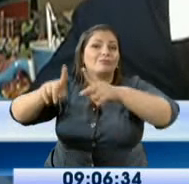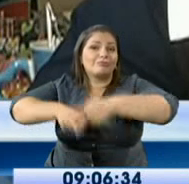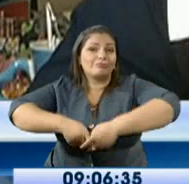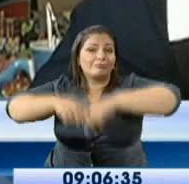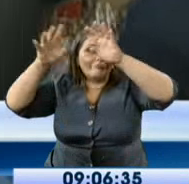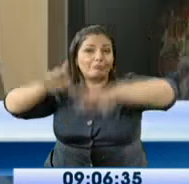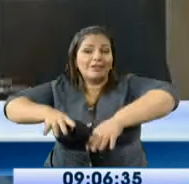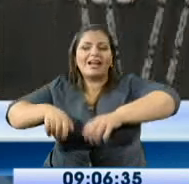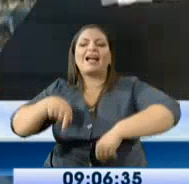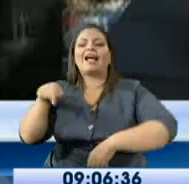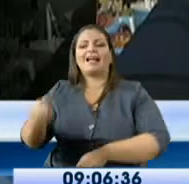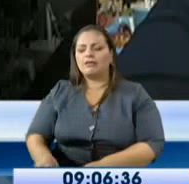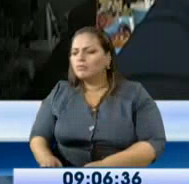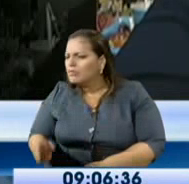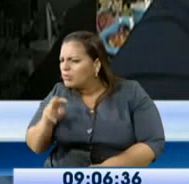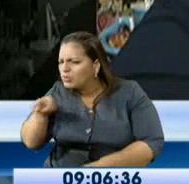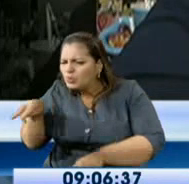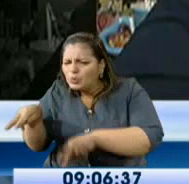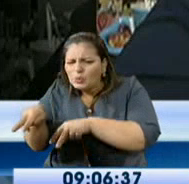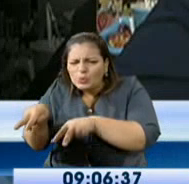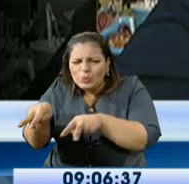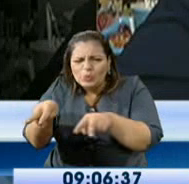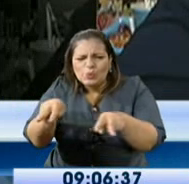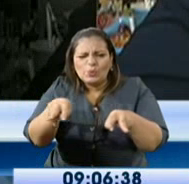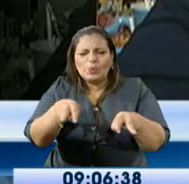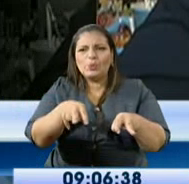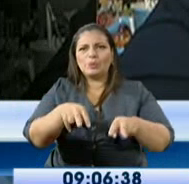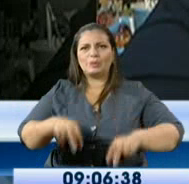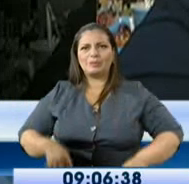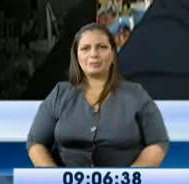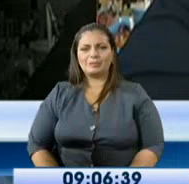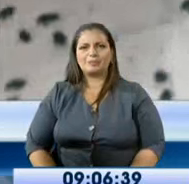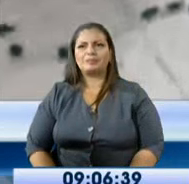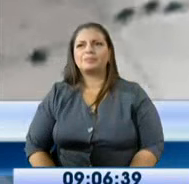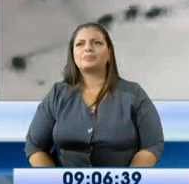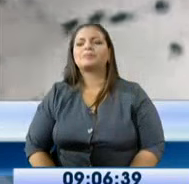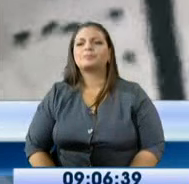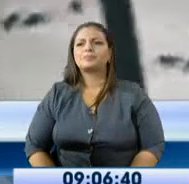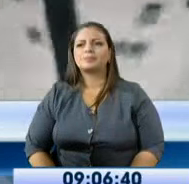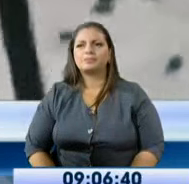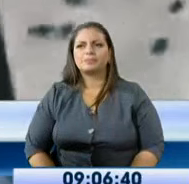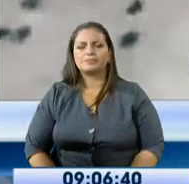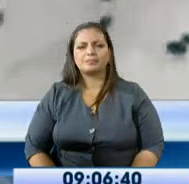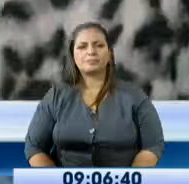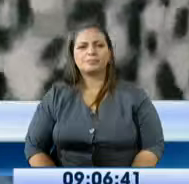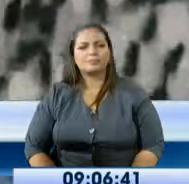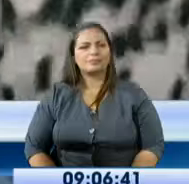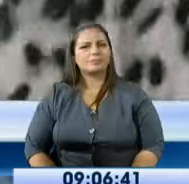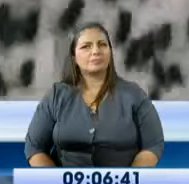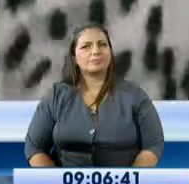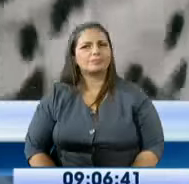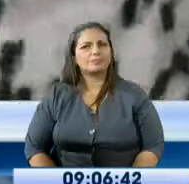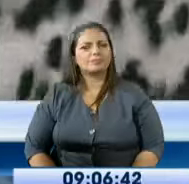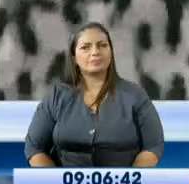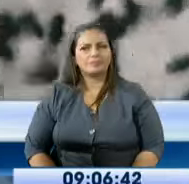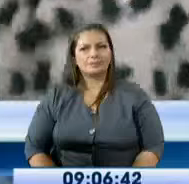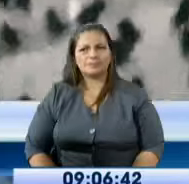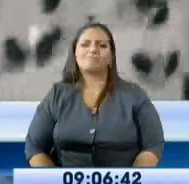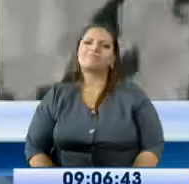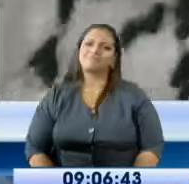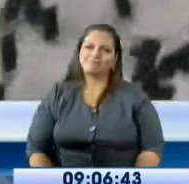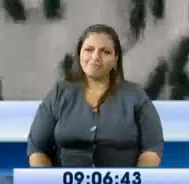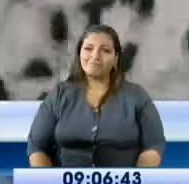que en estos últimos tiempos ha bajado la intensidad de grillos, ¿sí? Y todo tiene que ver en relación al calentamiento global. Hay